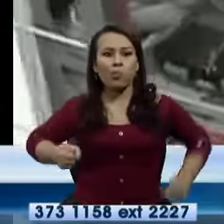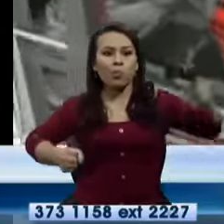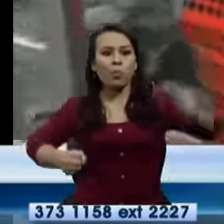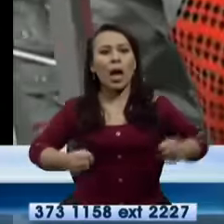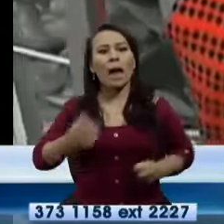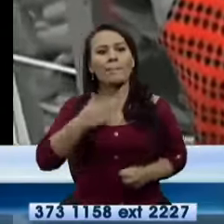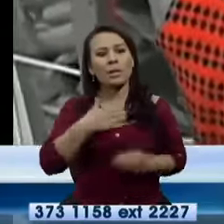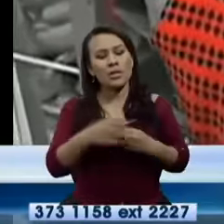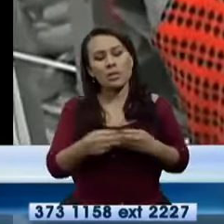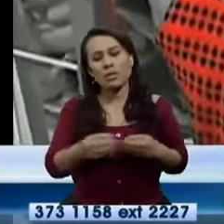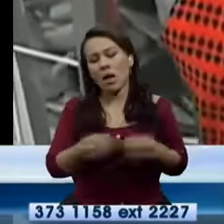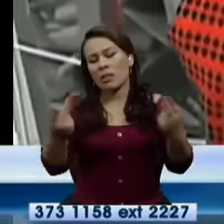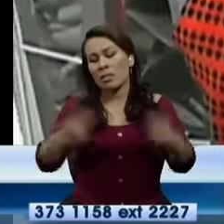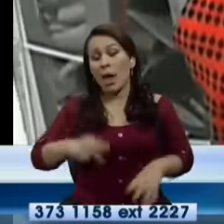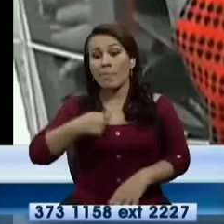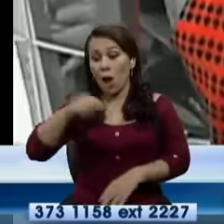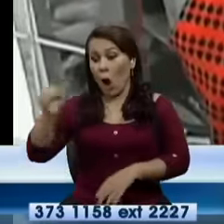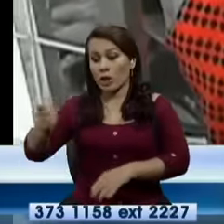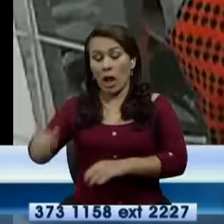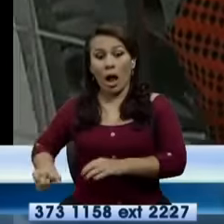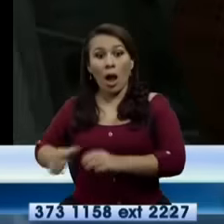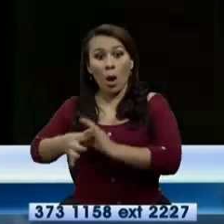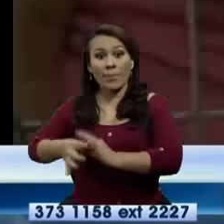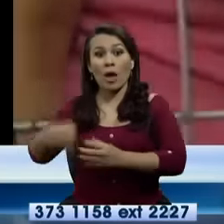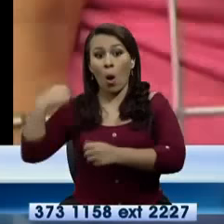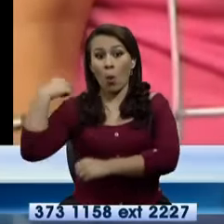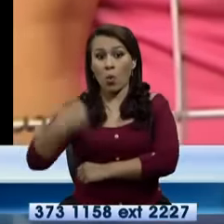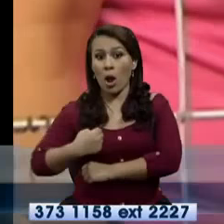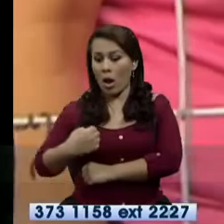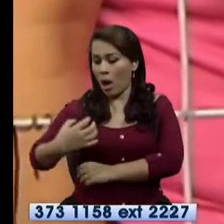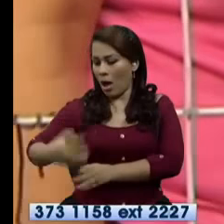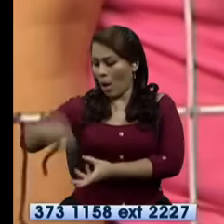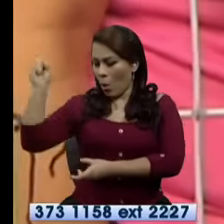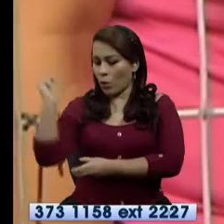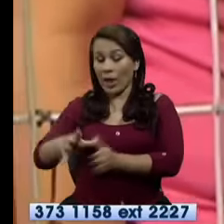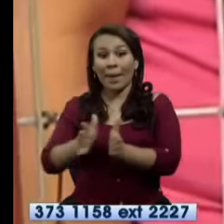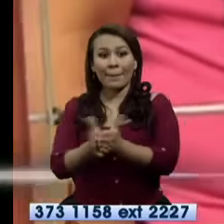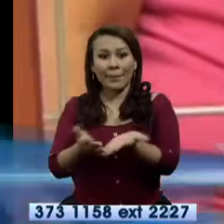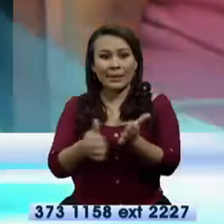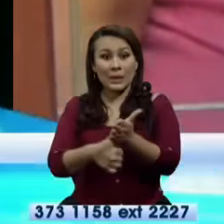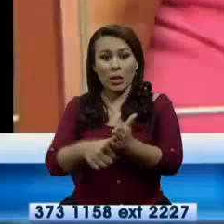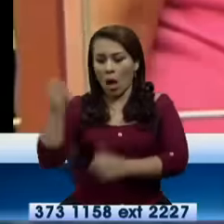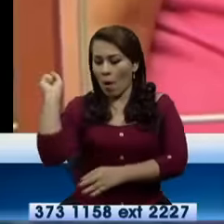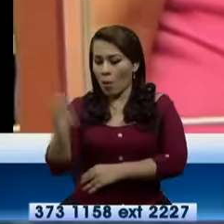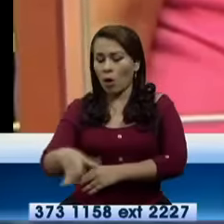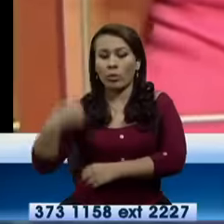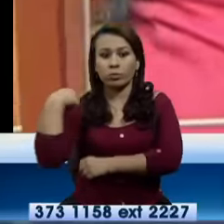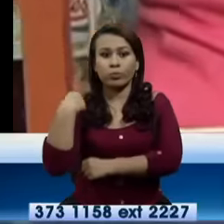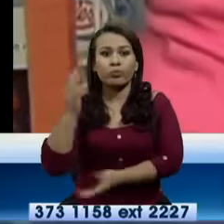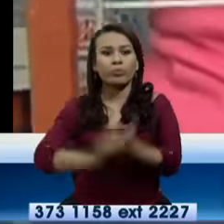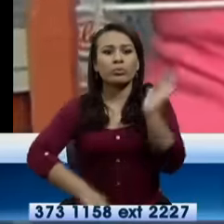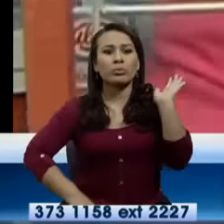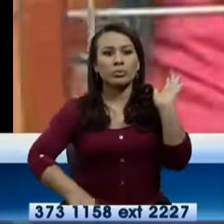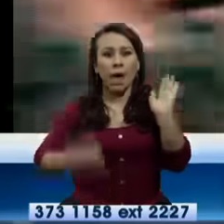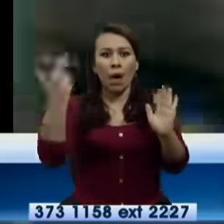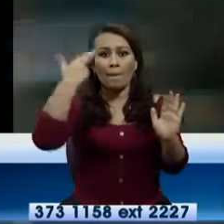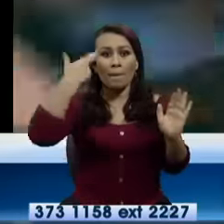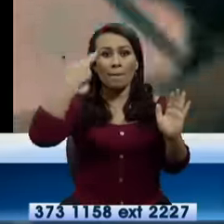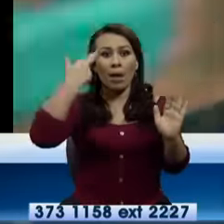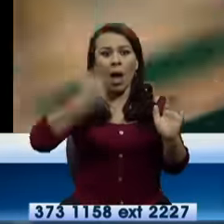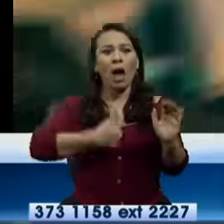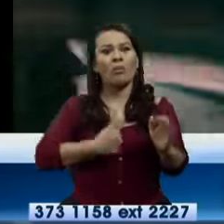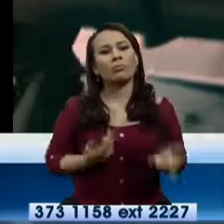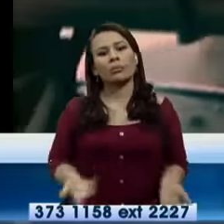llevaron le revisaron el bolso y botaron los papeles y le apuntaron con un arma un revólver A dónde le apuntaron aquí en la